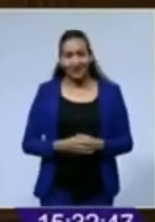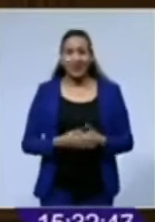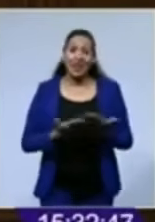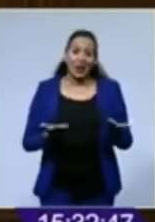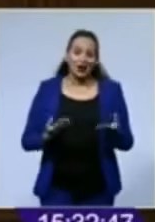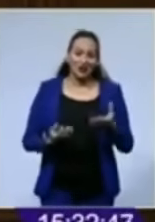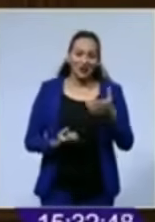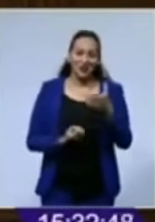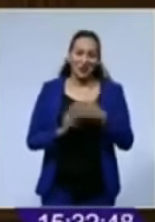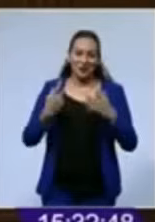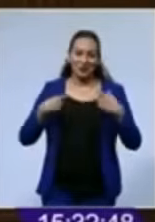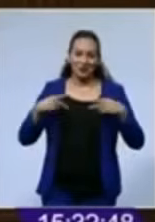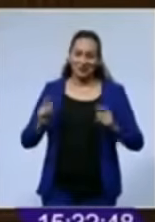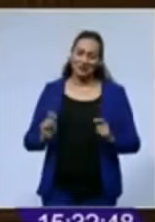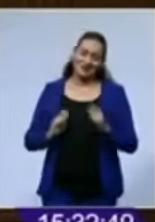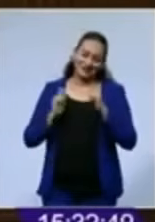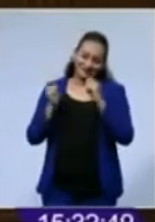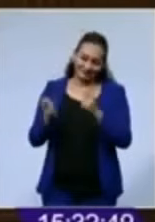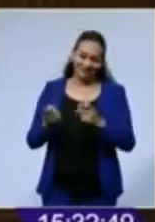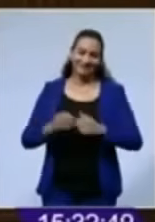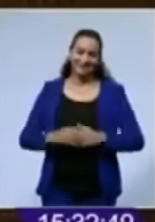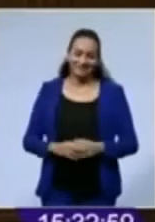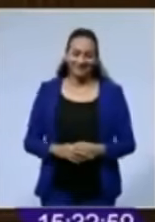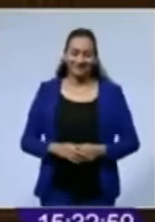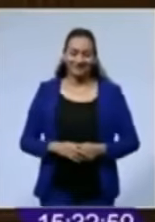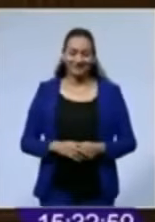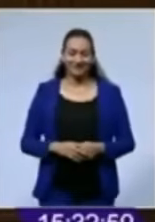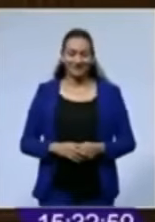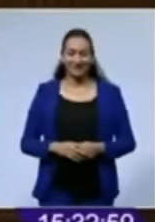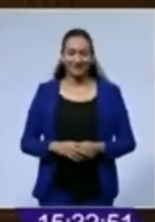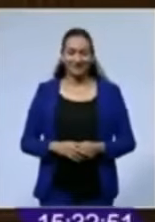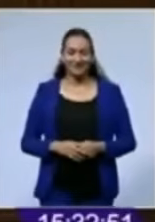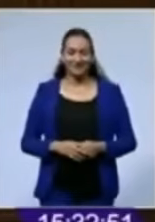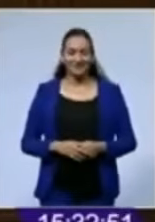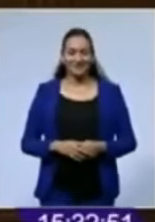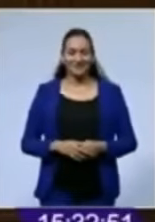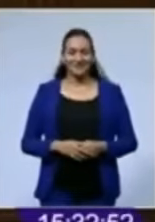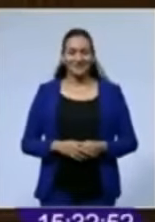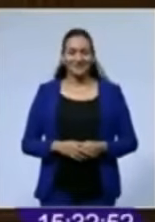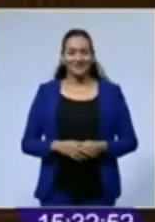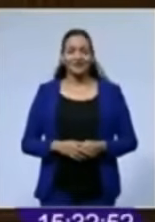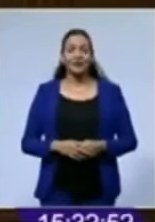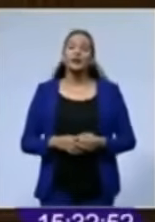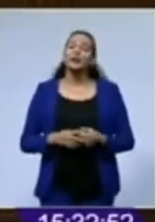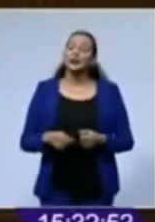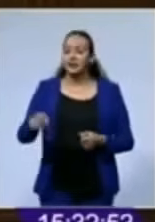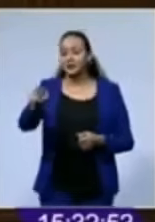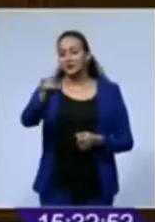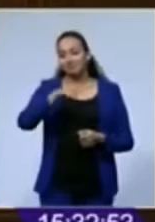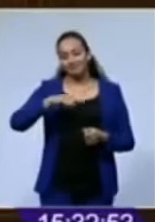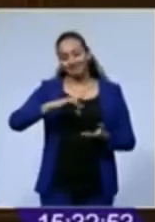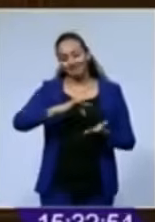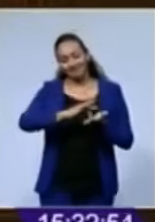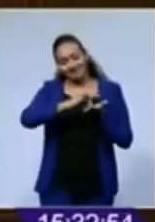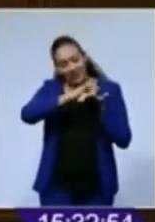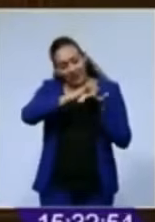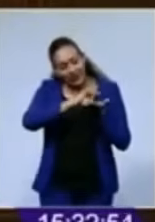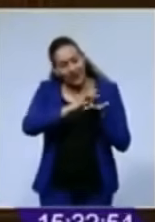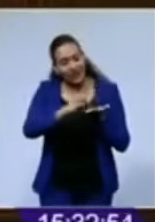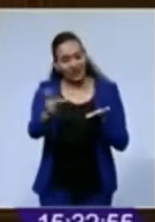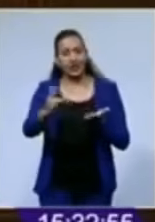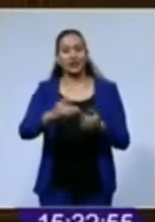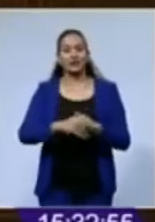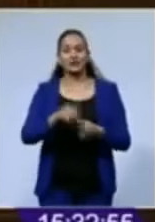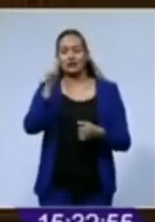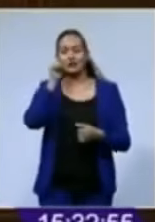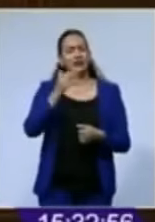durante el primer foro sobre la reforma al poder judicial que se celebró en la cámara de diputados Aguilar el ministro Aguilar compartió que viene